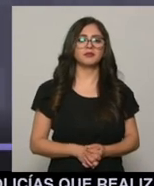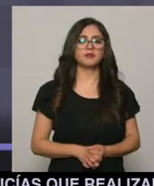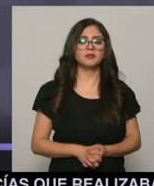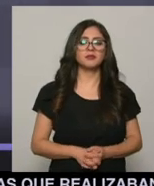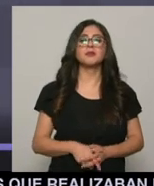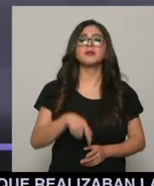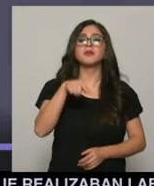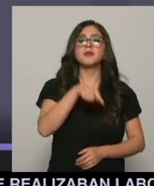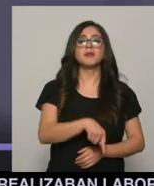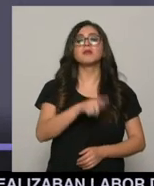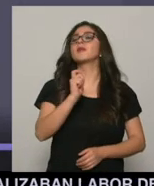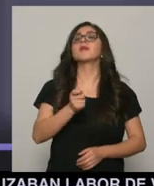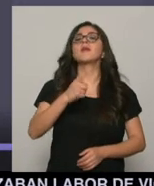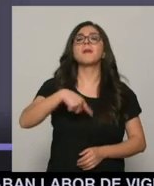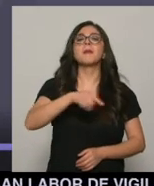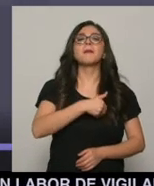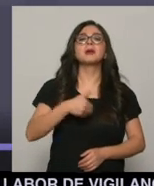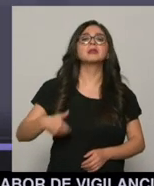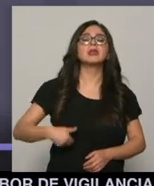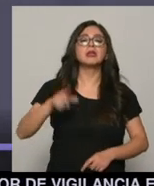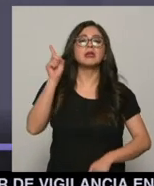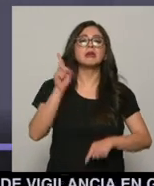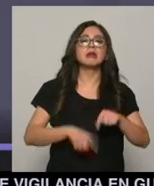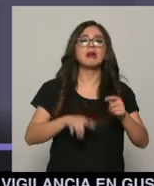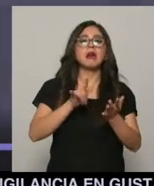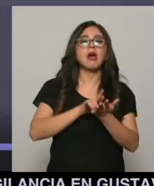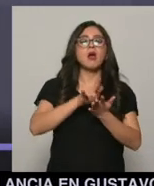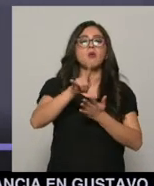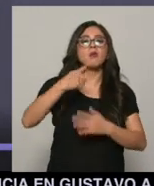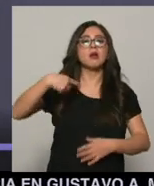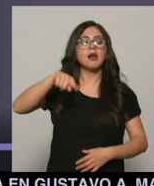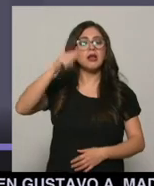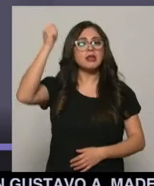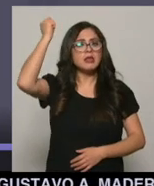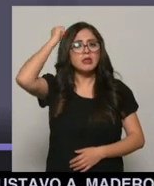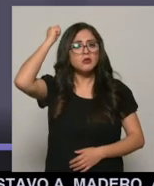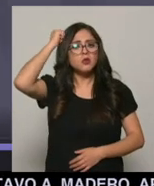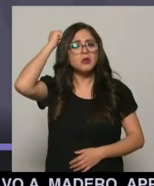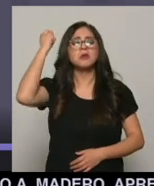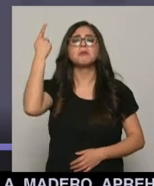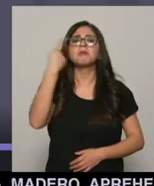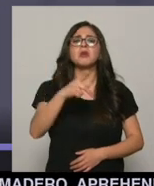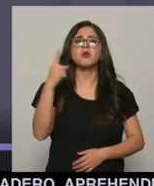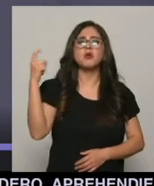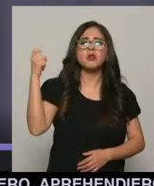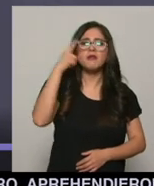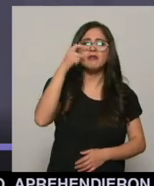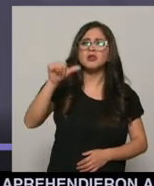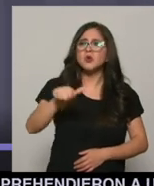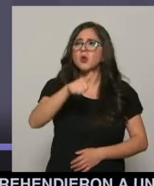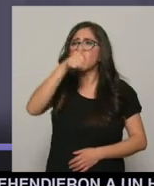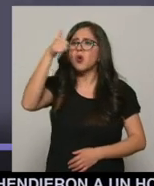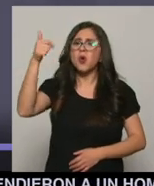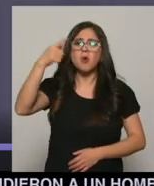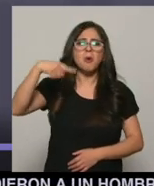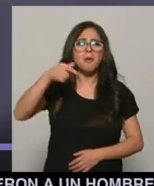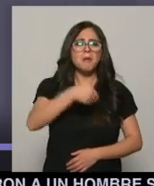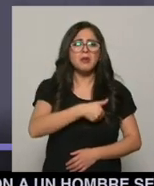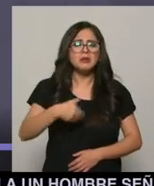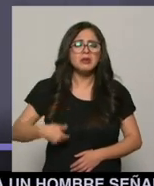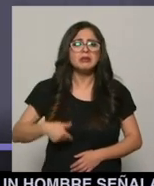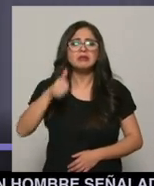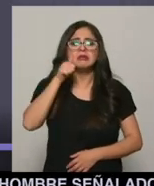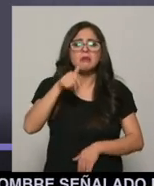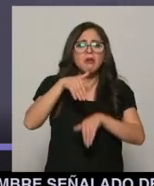el aeropuerto de Texcoco, y eso difícilmente lo podría haber hecho otro presidente, muy subordinados a los poderes